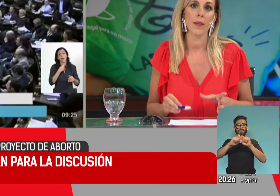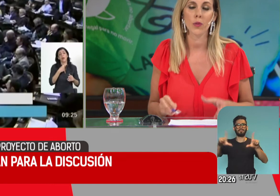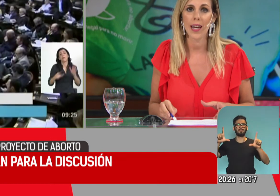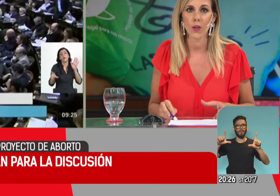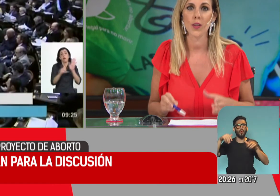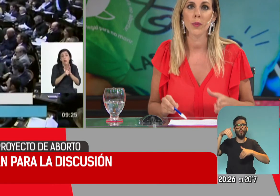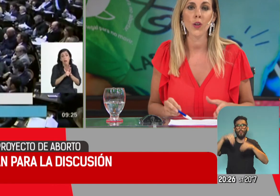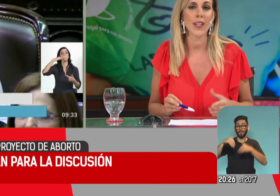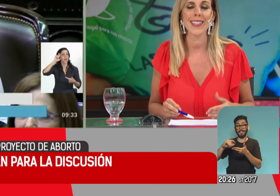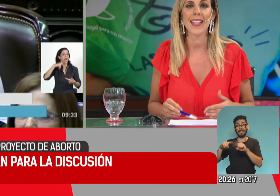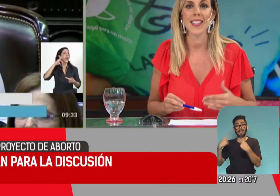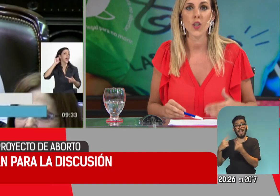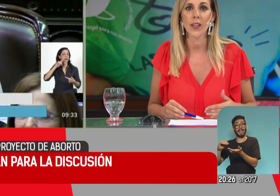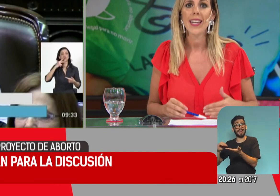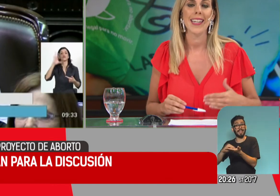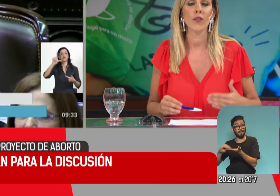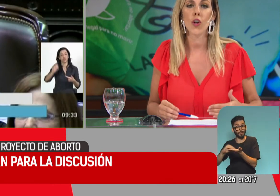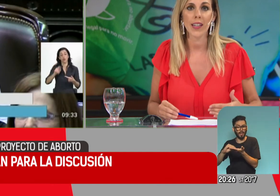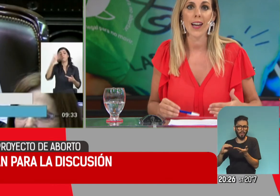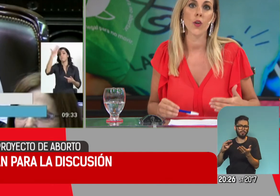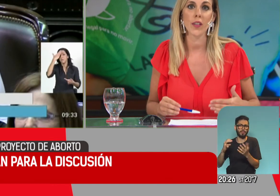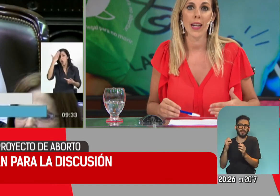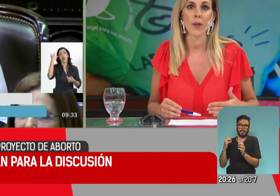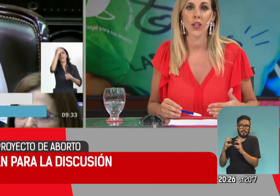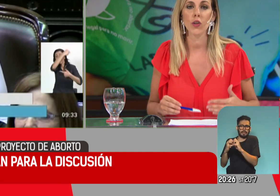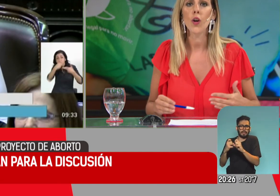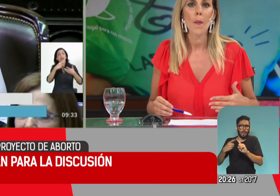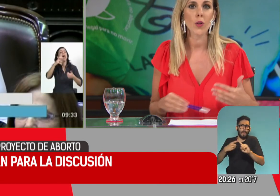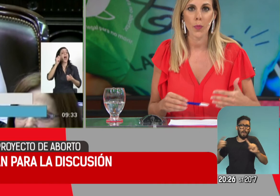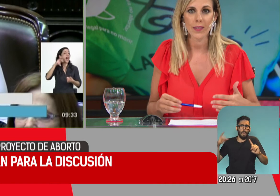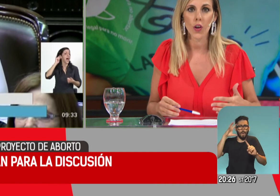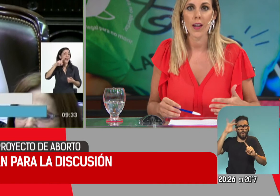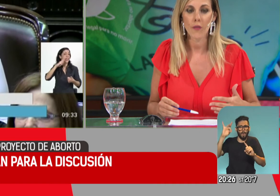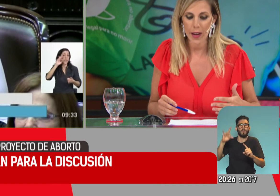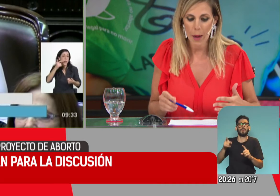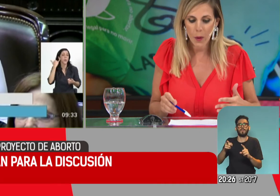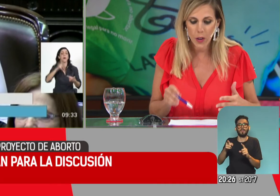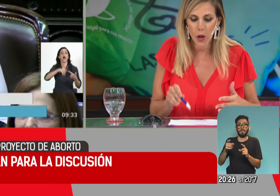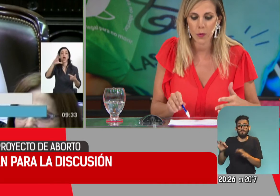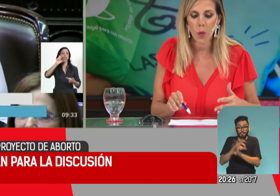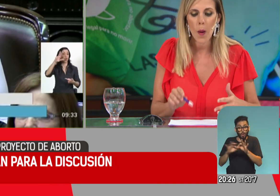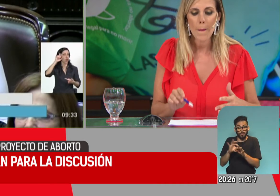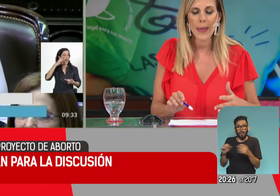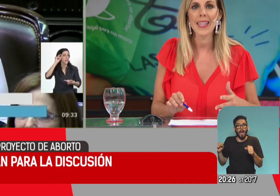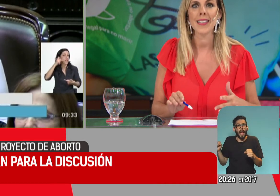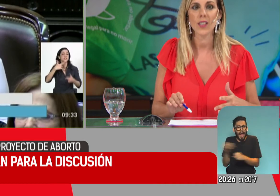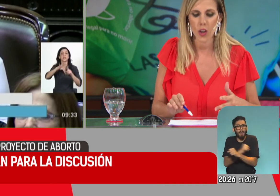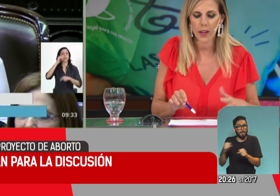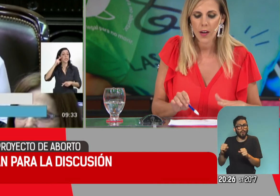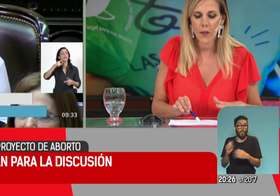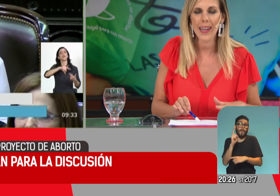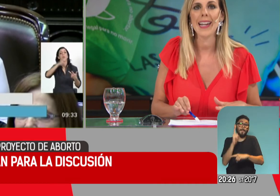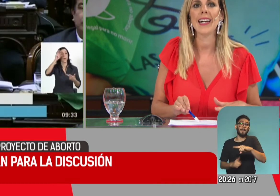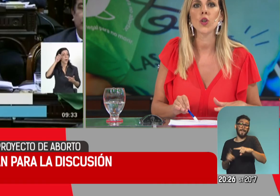votó en diputados en esa sesión histórica donde el proyecto, por supuesto, fue aprobado y obtuvo media